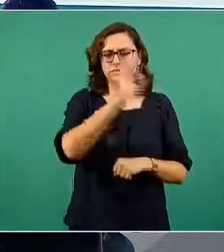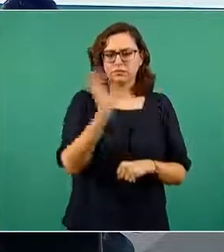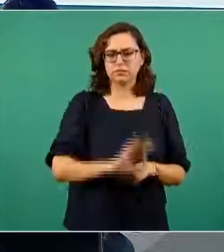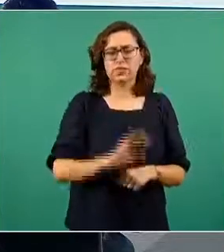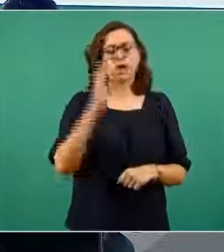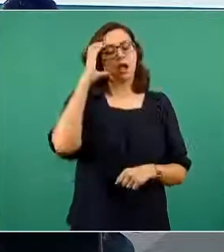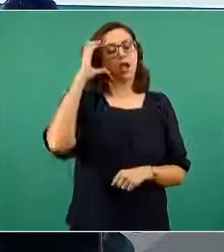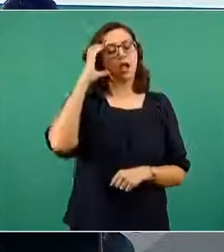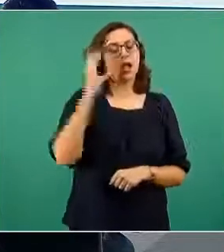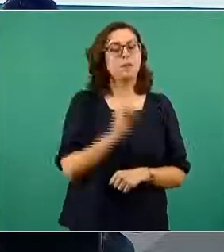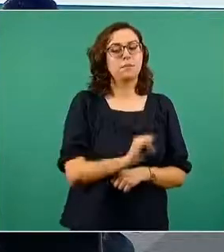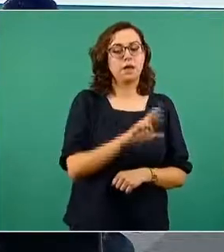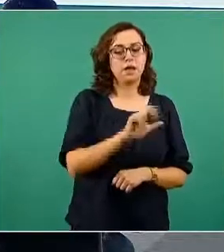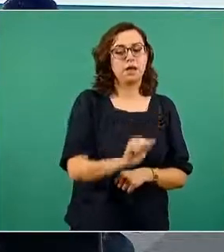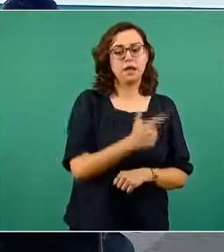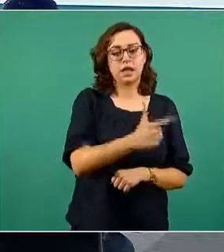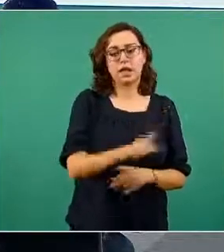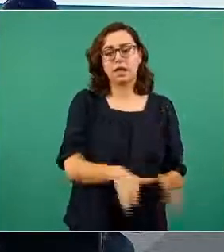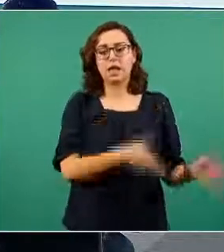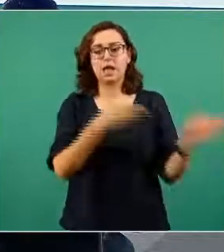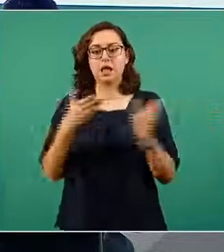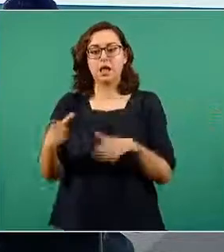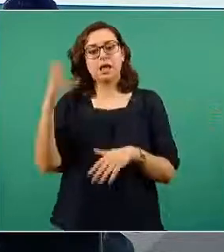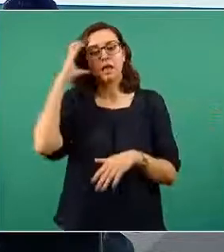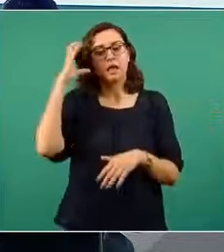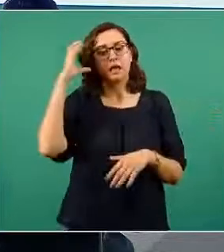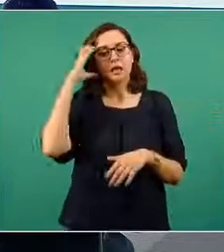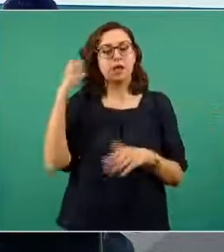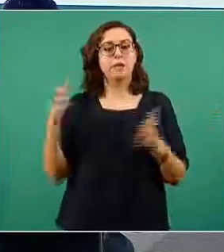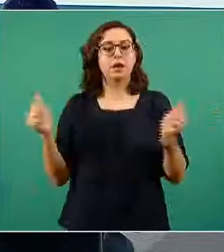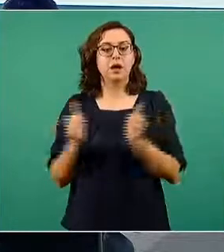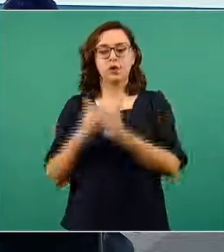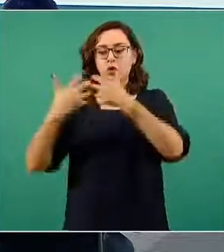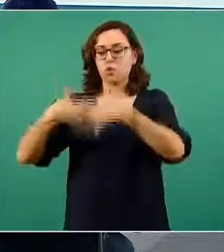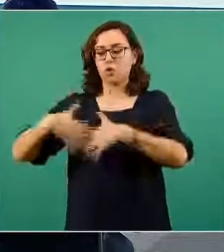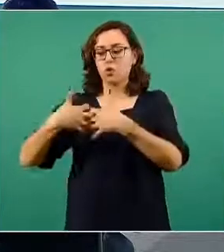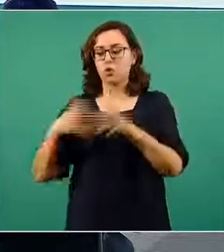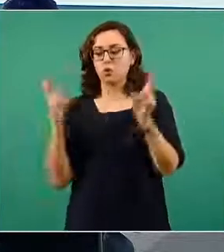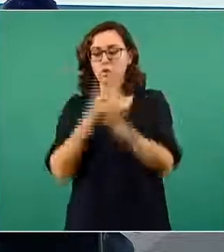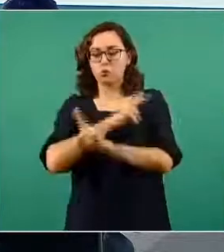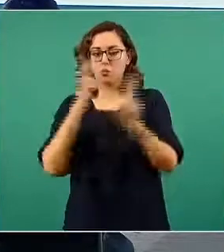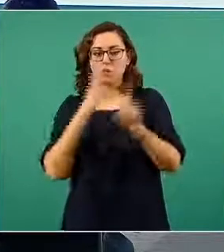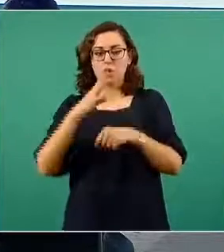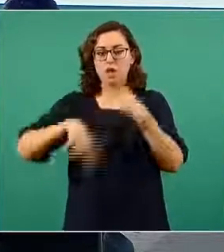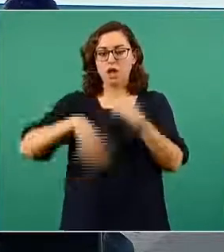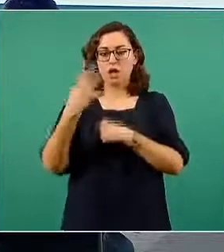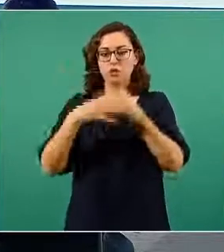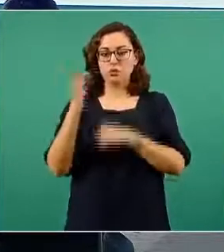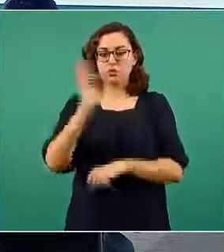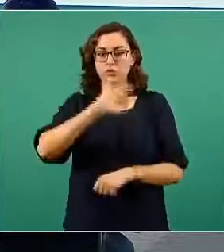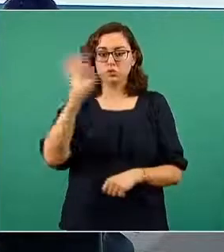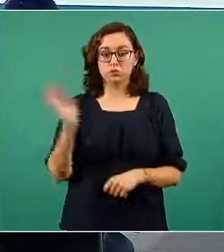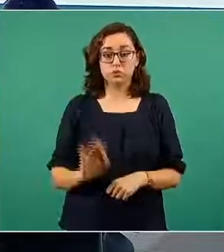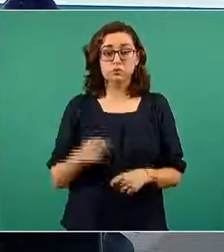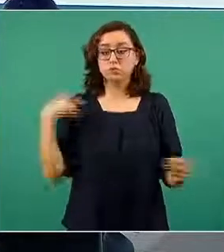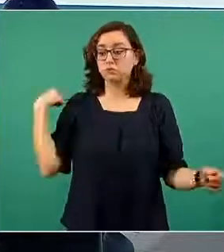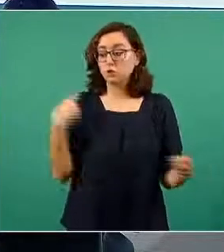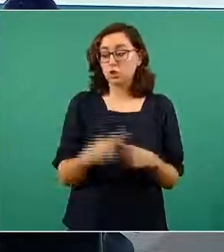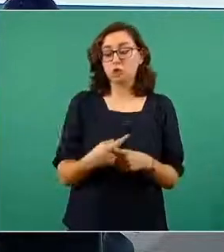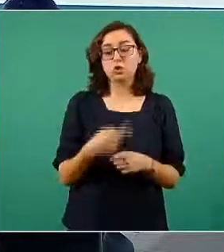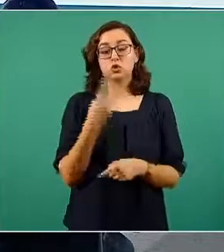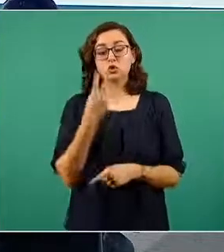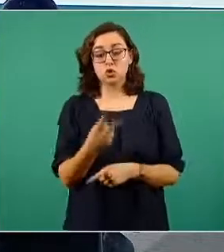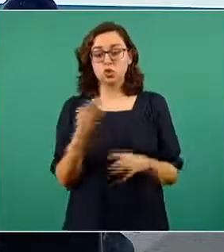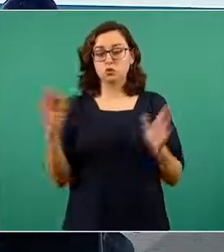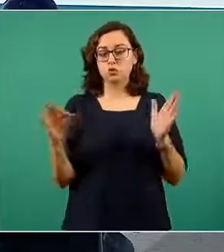ventilador 14%, ha habido un ligero incremento, digamos, en la última semana, estamos hablando de 2 a 3 puntos porcentuales, y obviamente